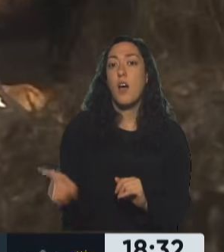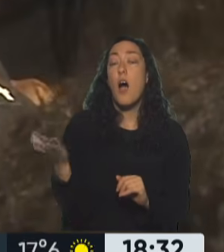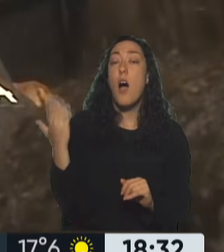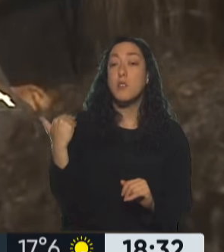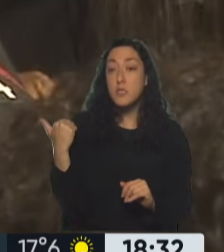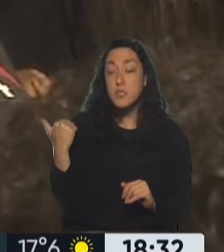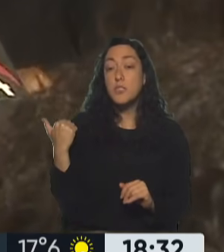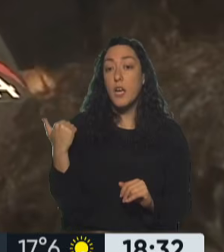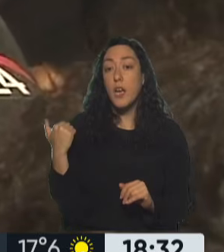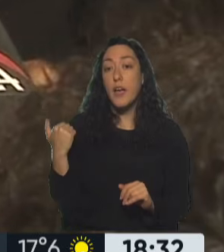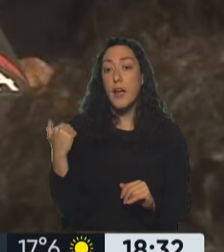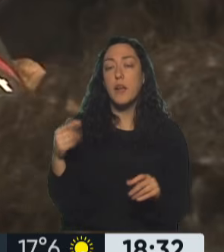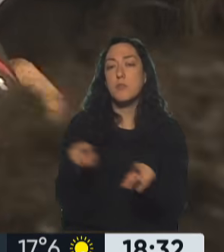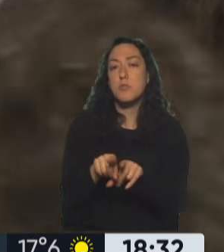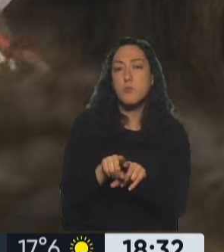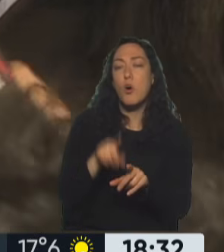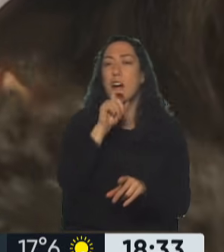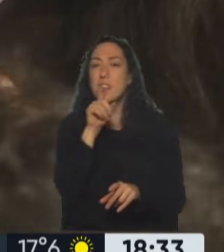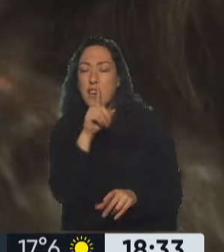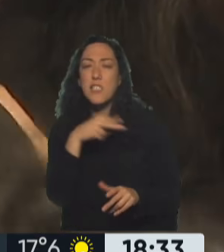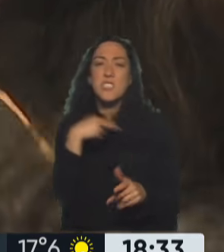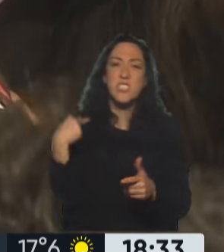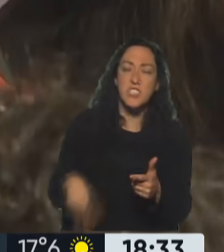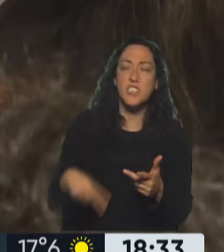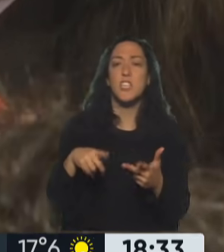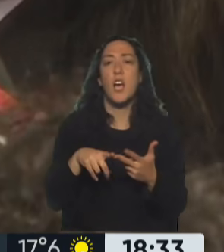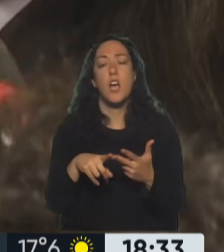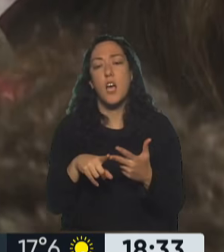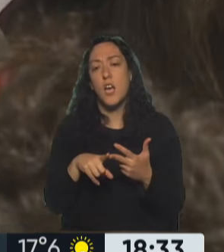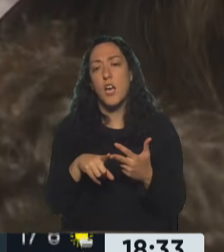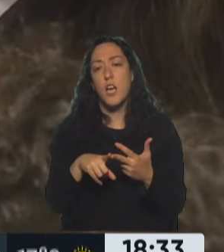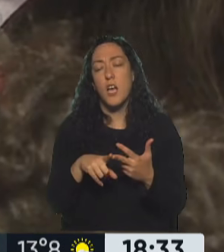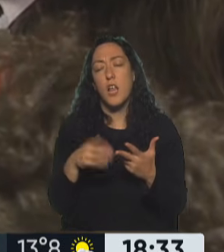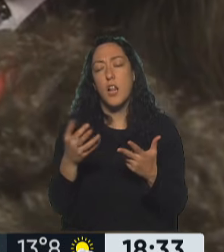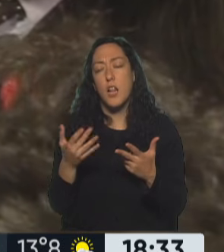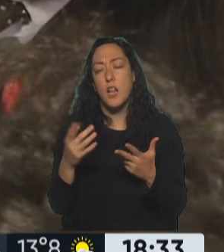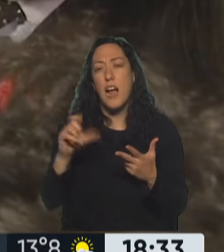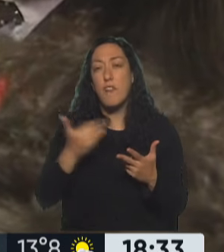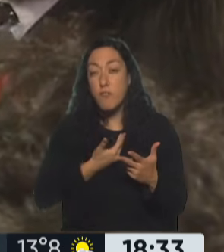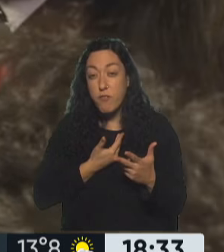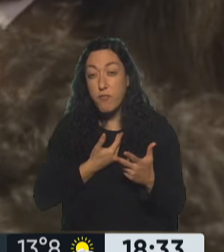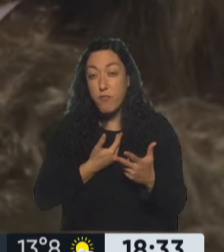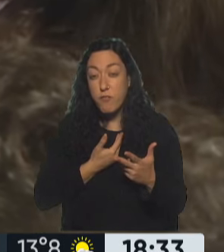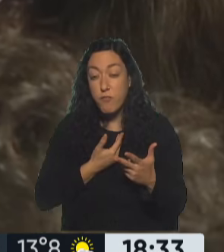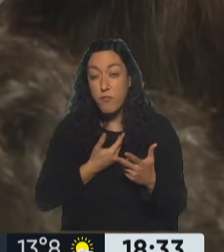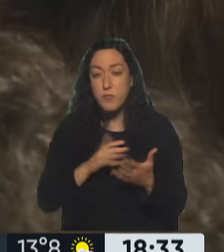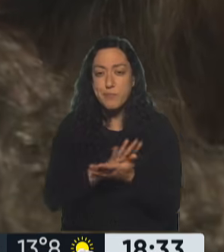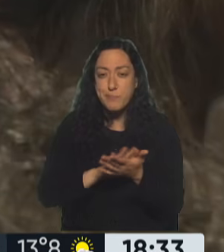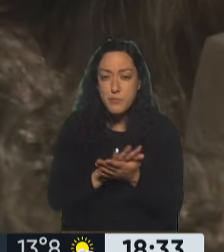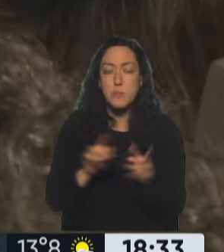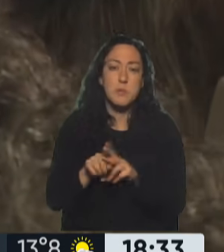cerrar las operaciones puentes con Qatar, con China y con la CAF, que en el caso de la CAF